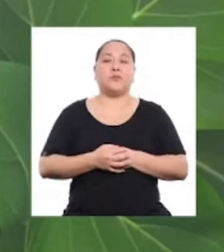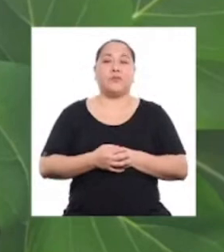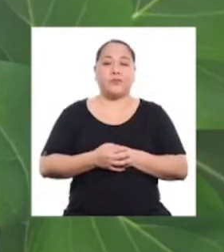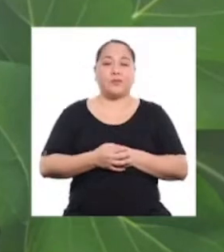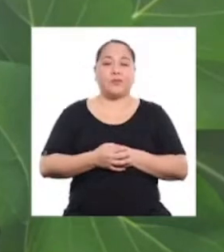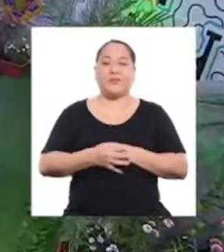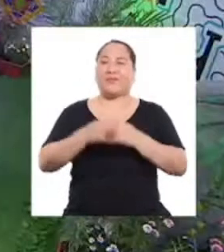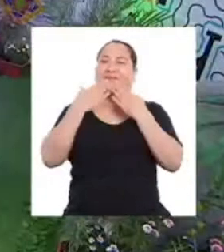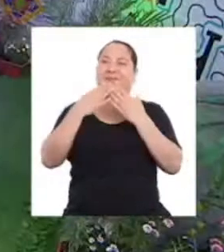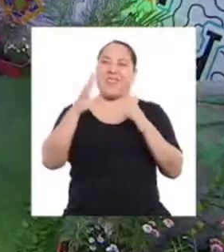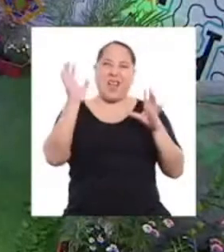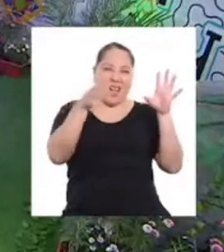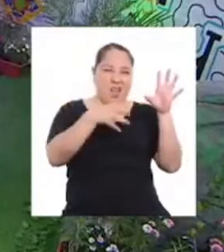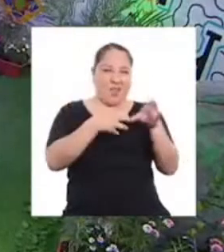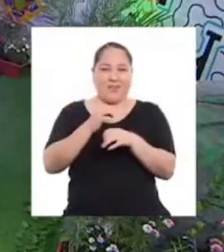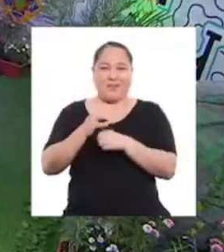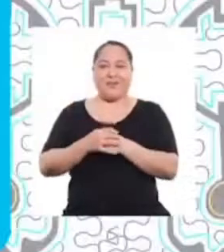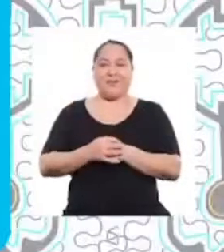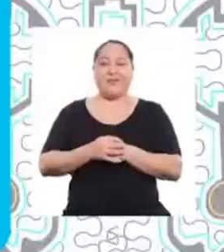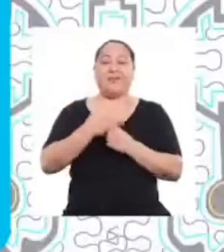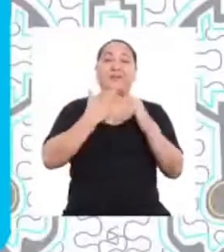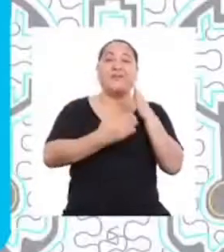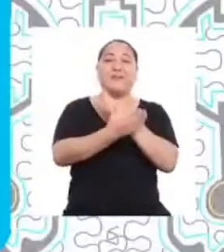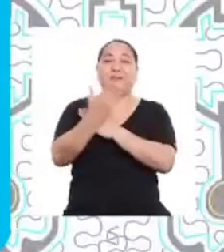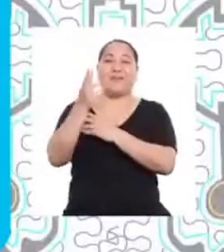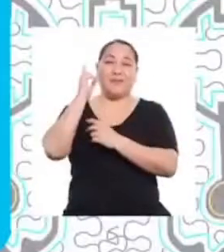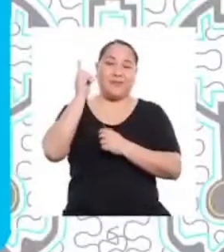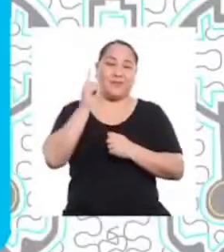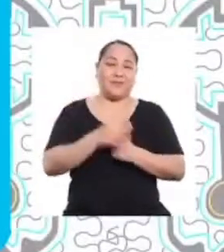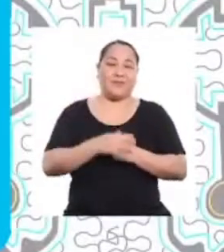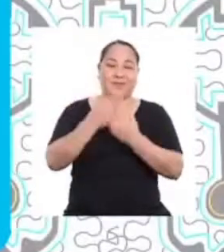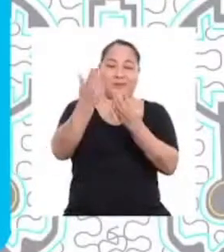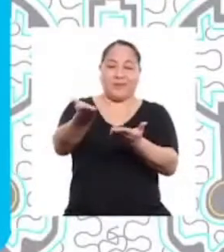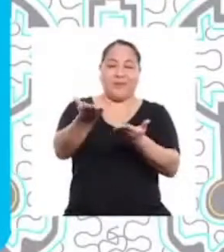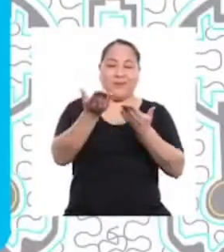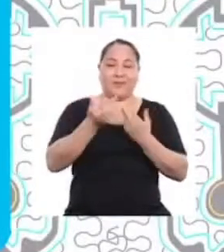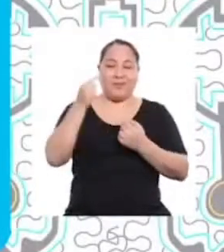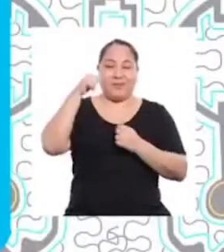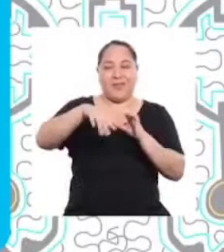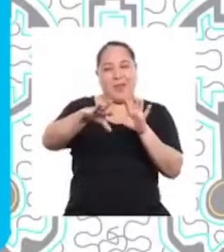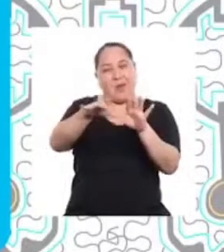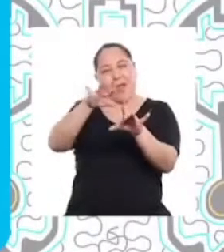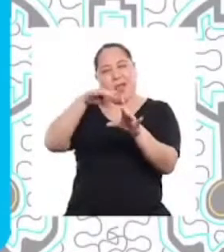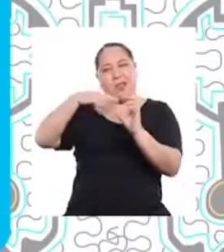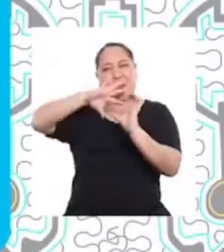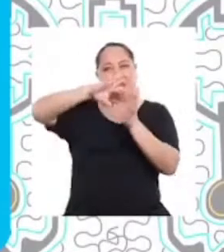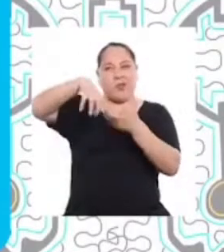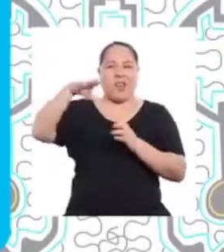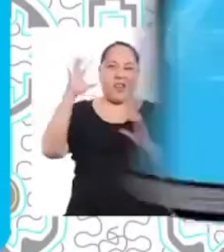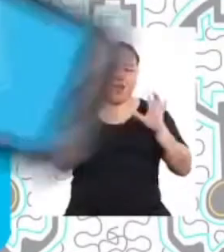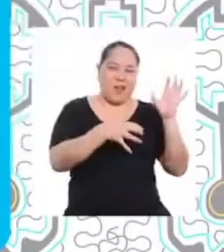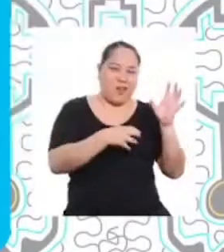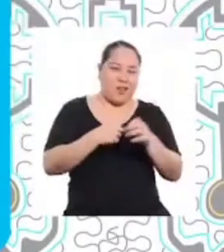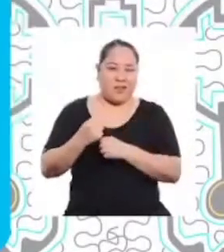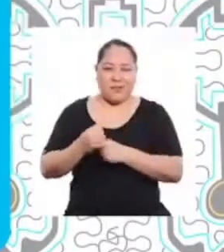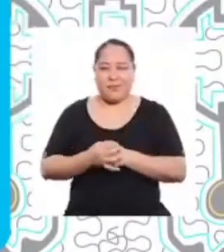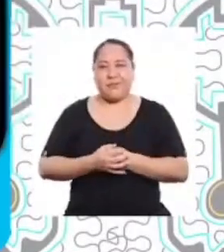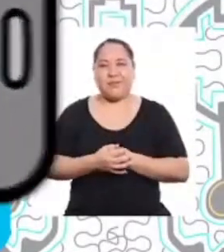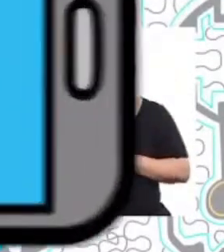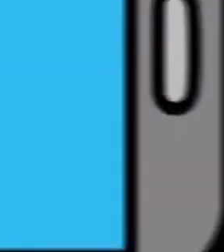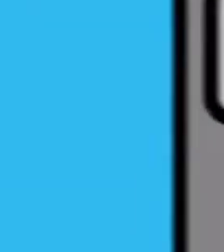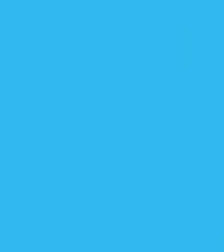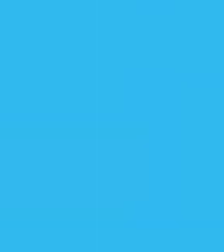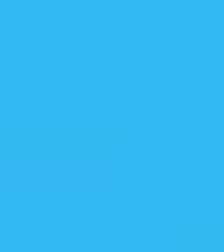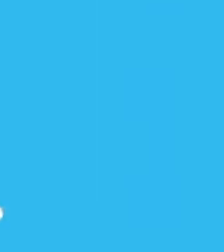casos. ¡Gracias, Decao! ¡Buenos días, profesora! ¡Bienvenida a El Mágico Mundo de Decao!